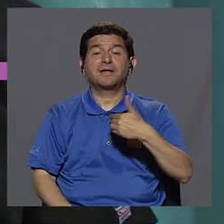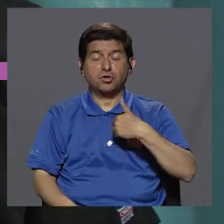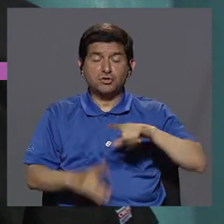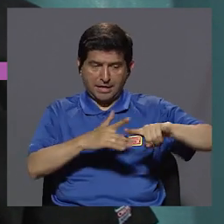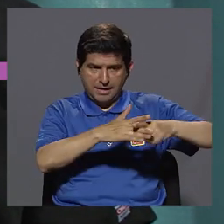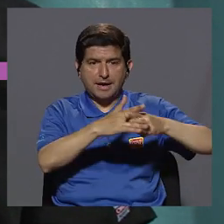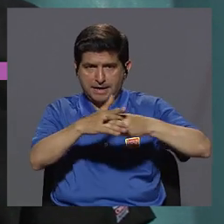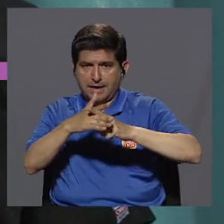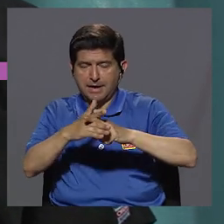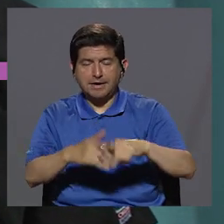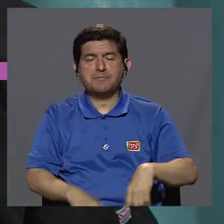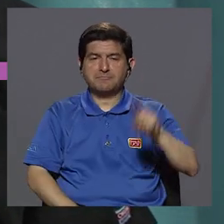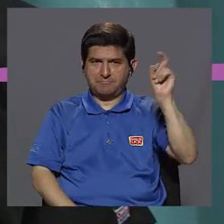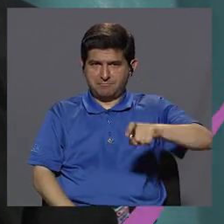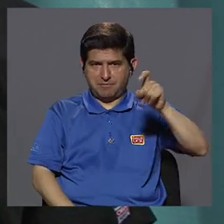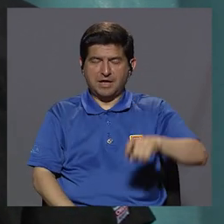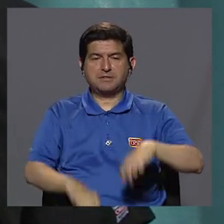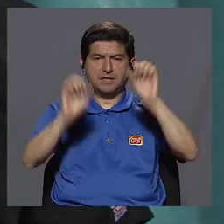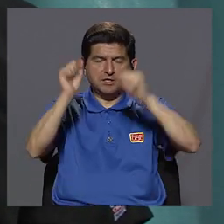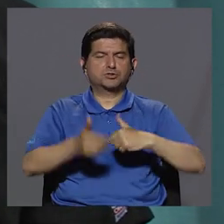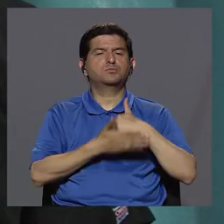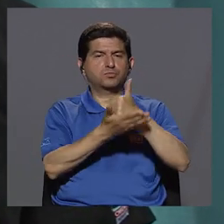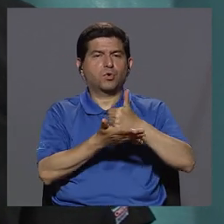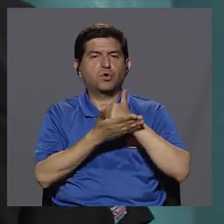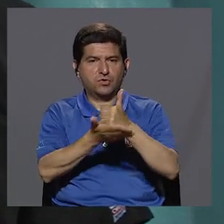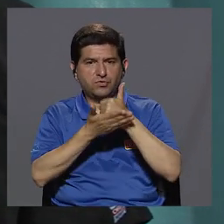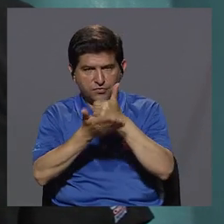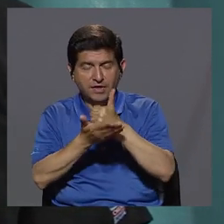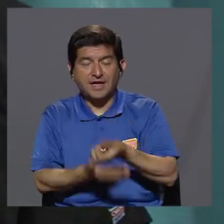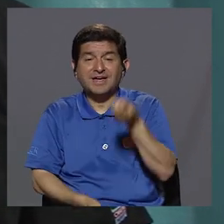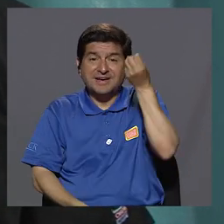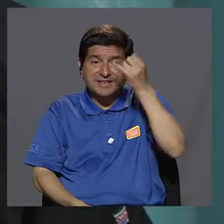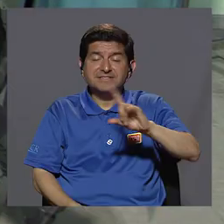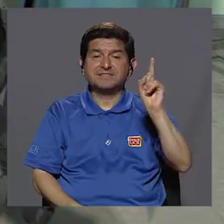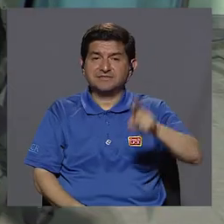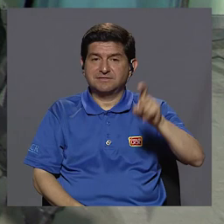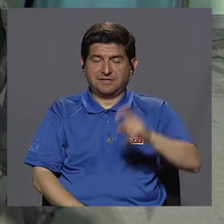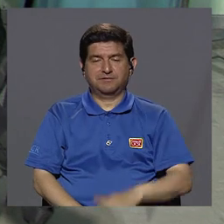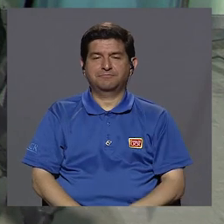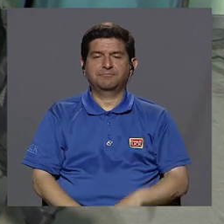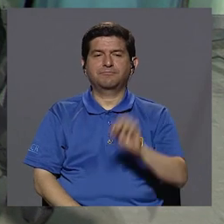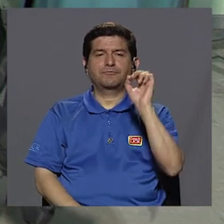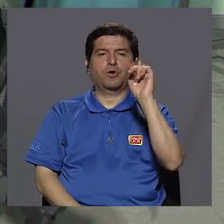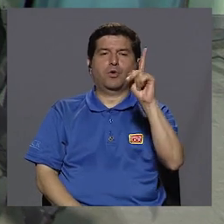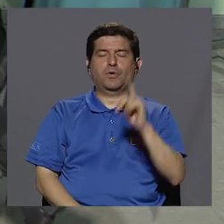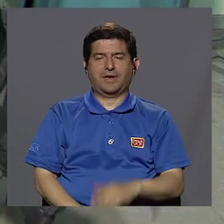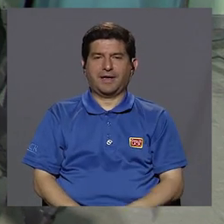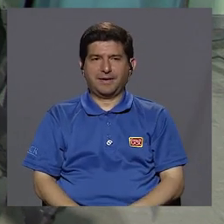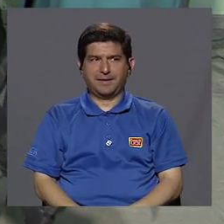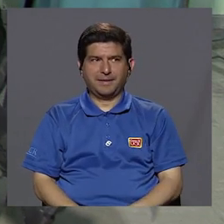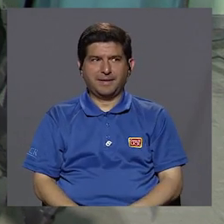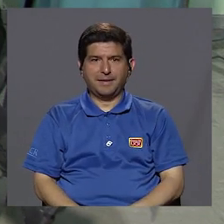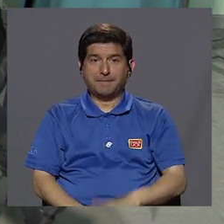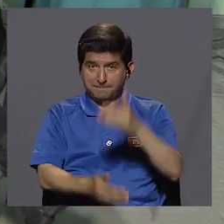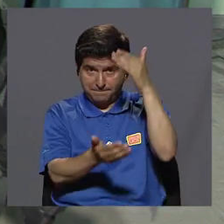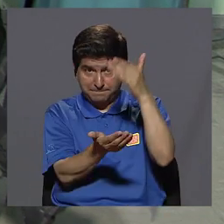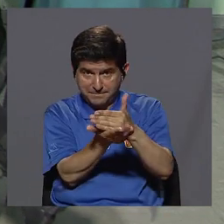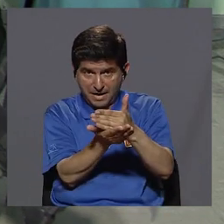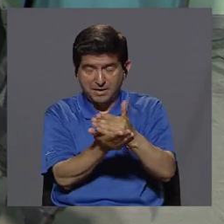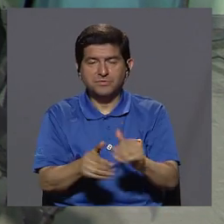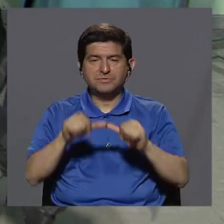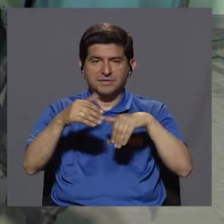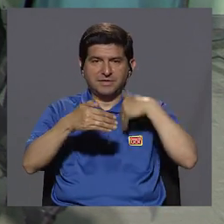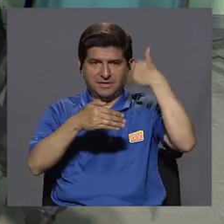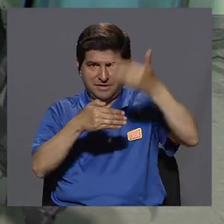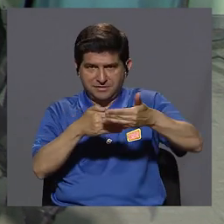las armas necesarias para para poderle ayudar si es requerido bueno vamos a hacer una nueva pausa ya